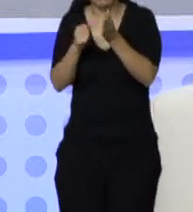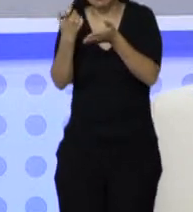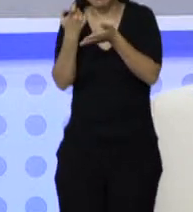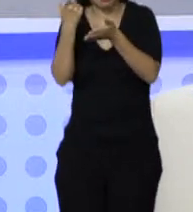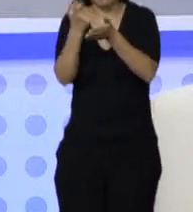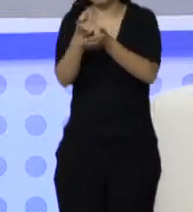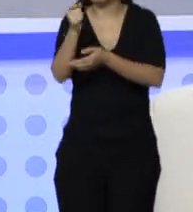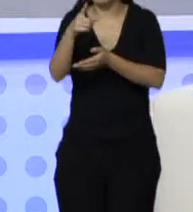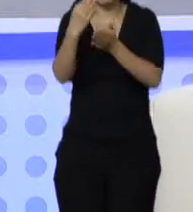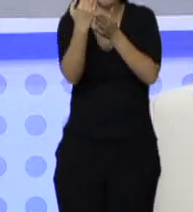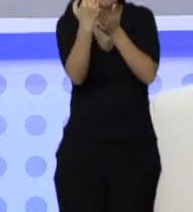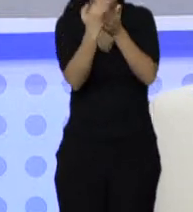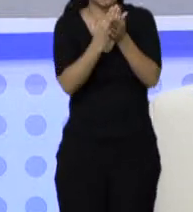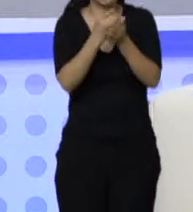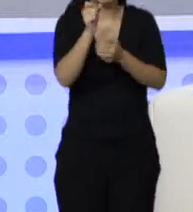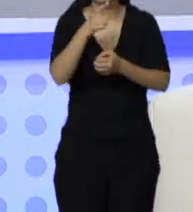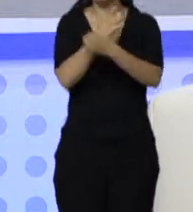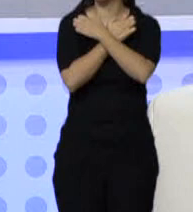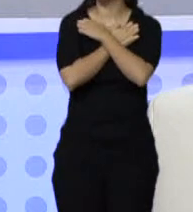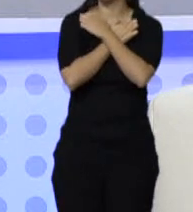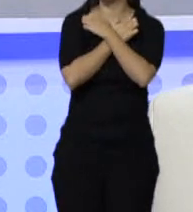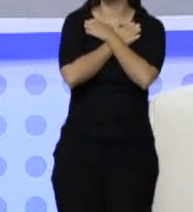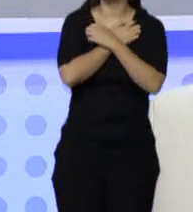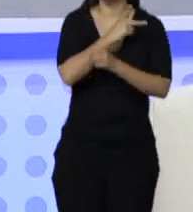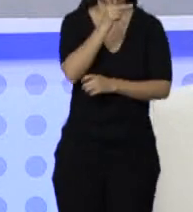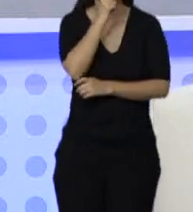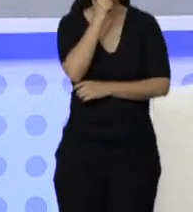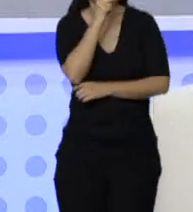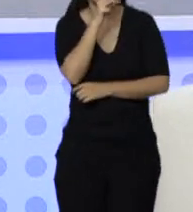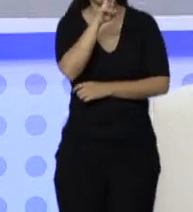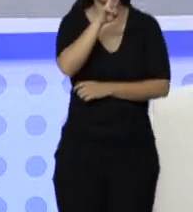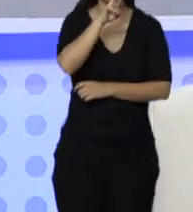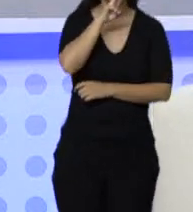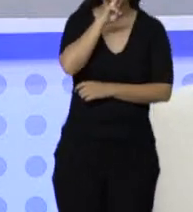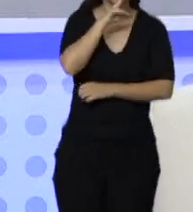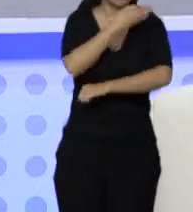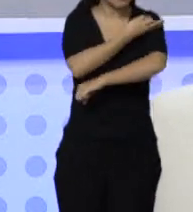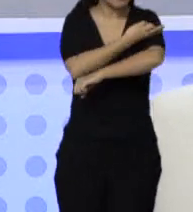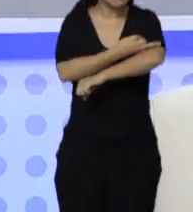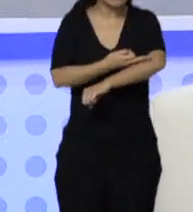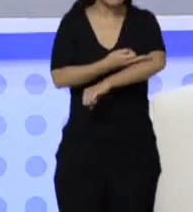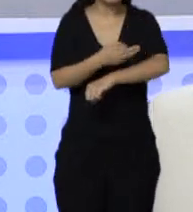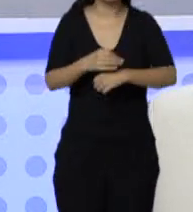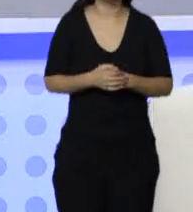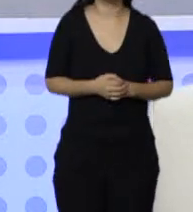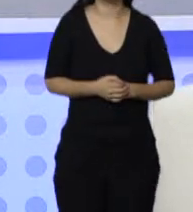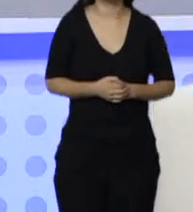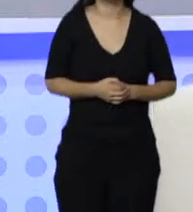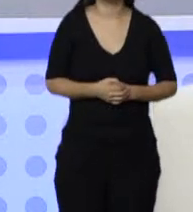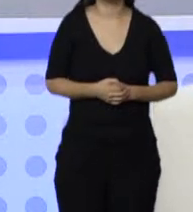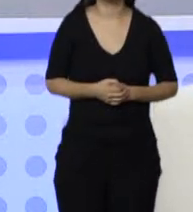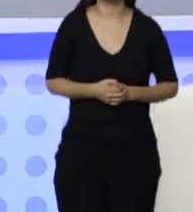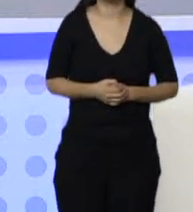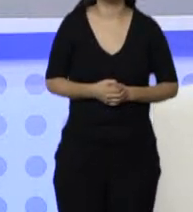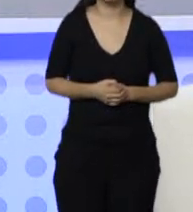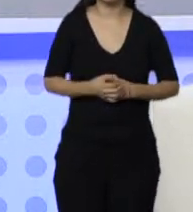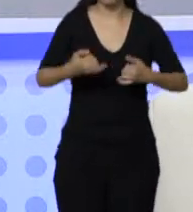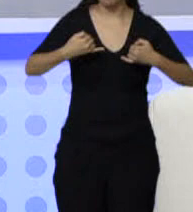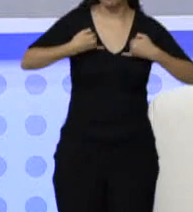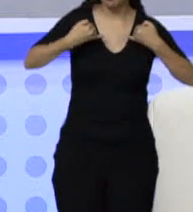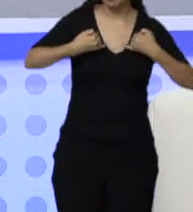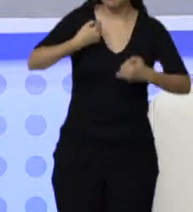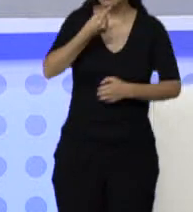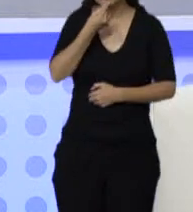un efecto en cuanto a la educación de muchos padres de familia que tenían a los pequeños oa los adolescentes